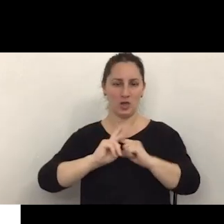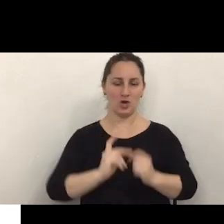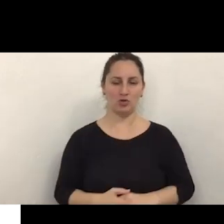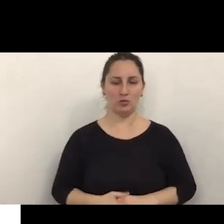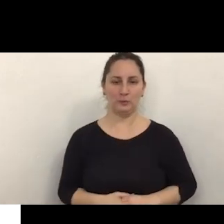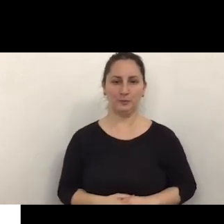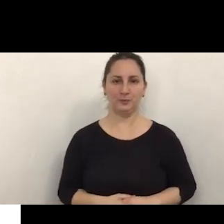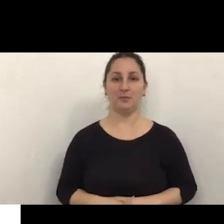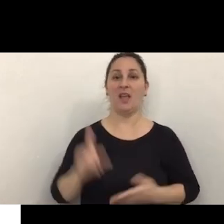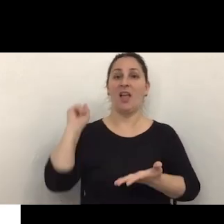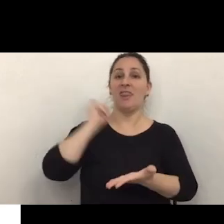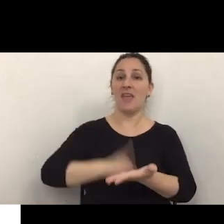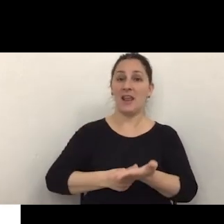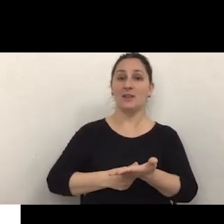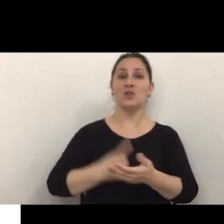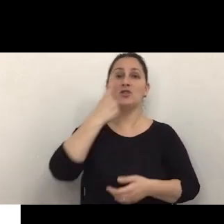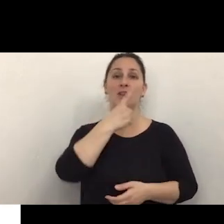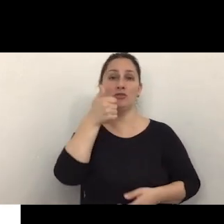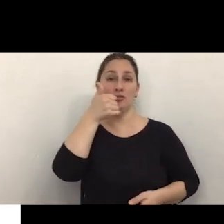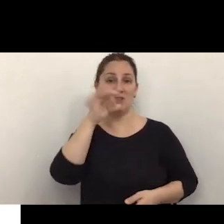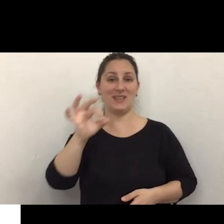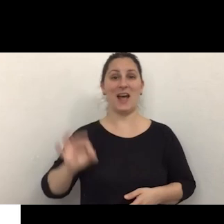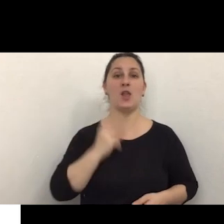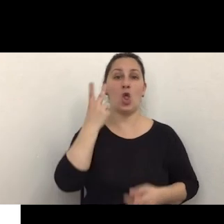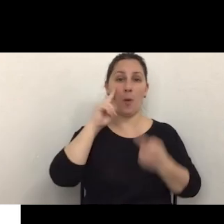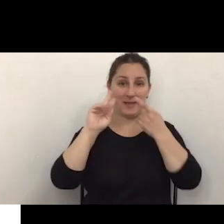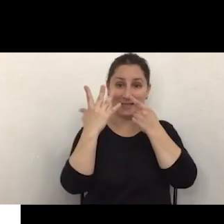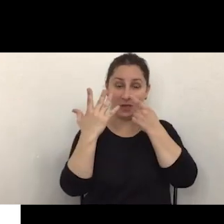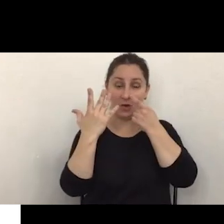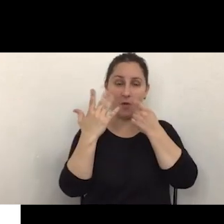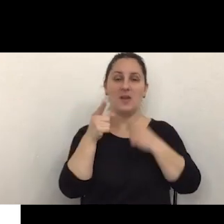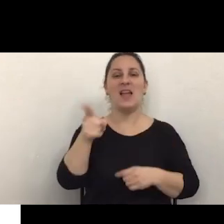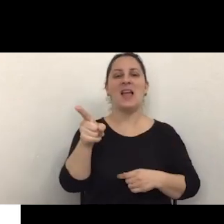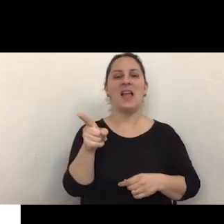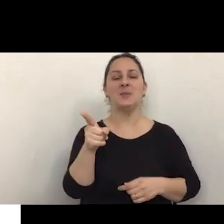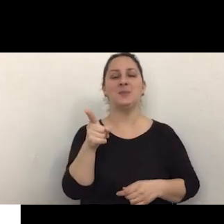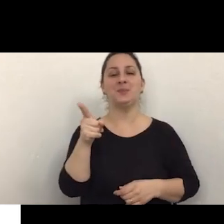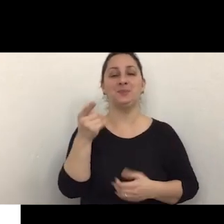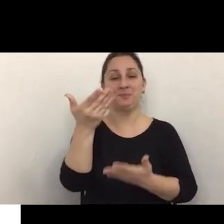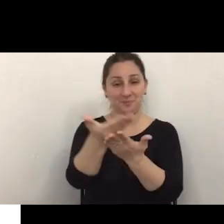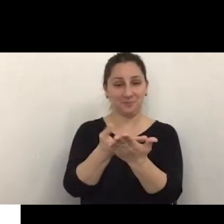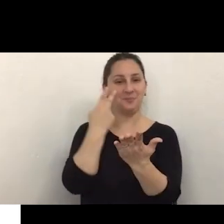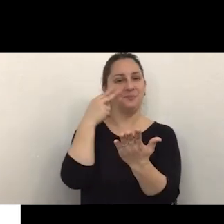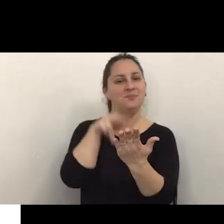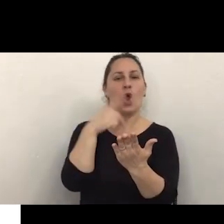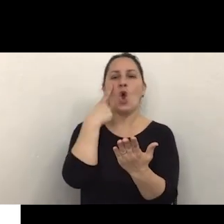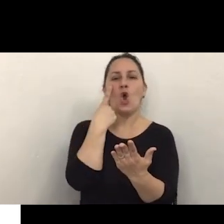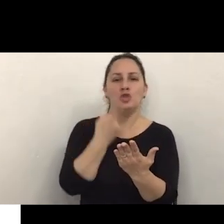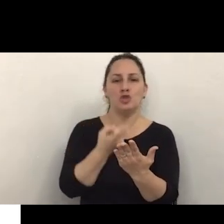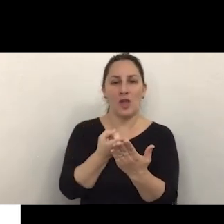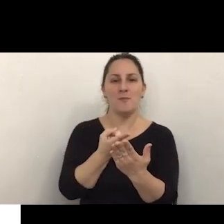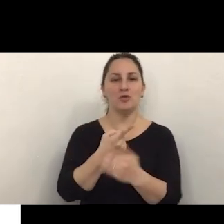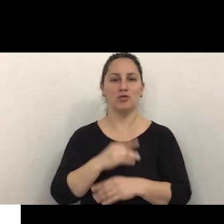El decreto 160 del año 2005 es el que nos permite conocer que